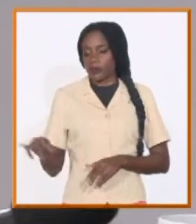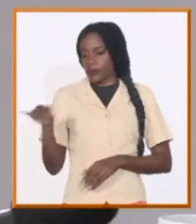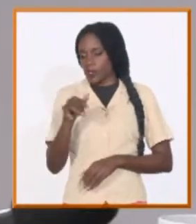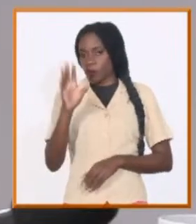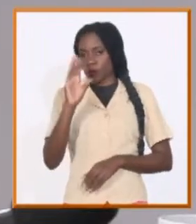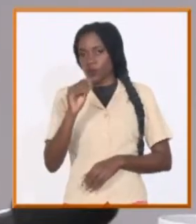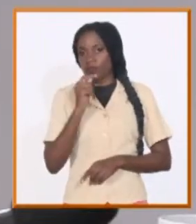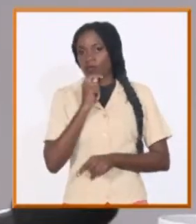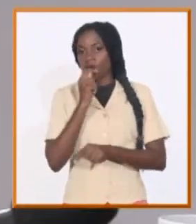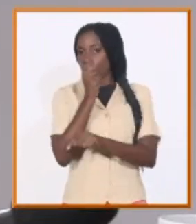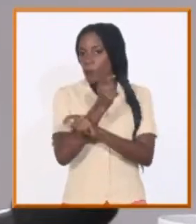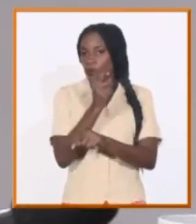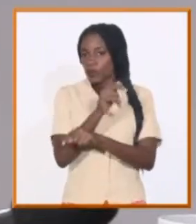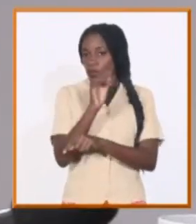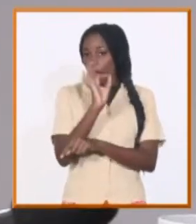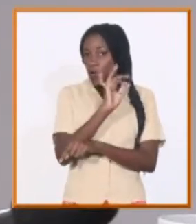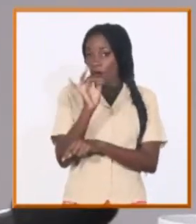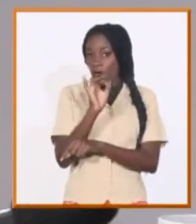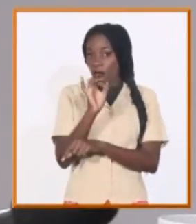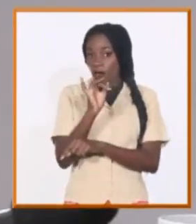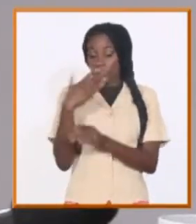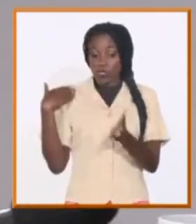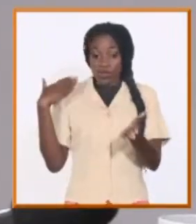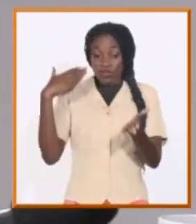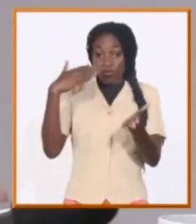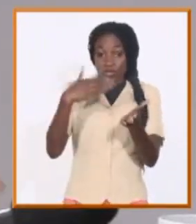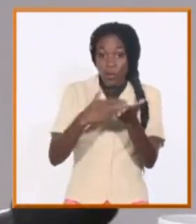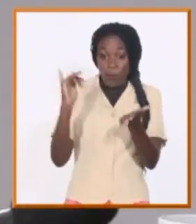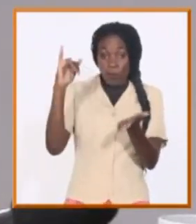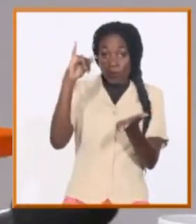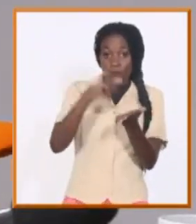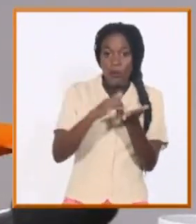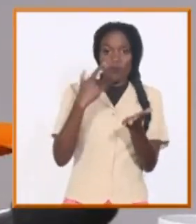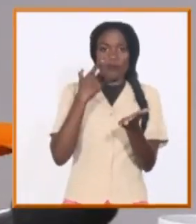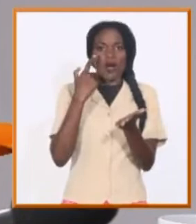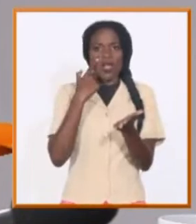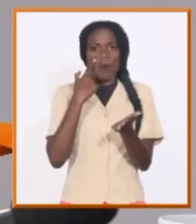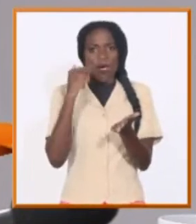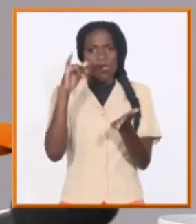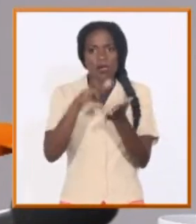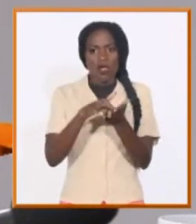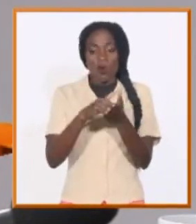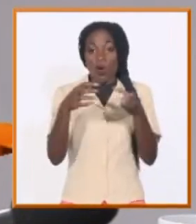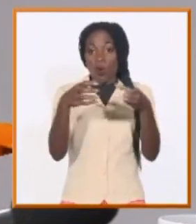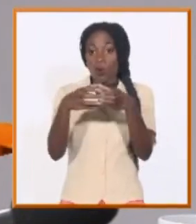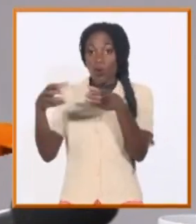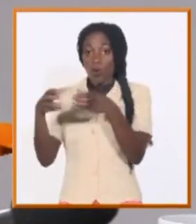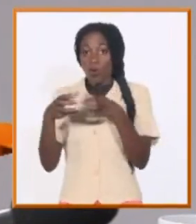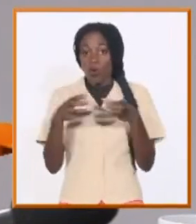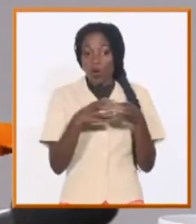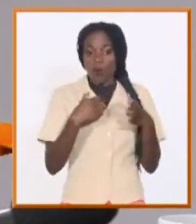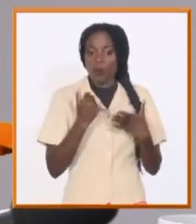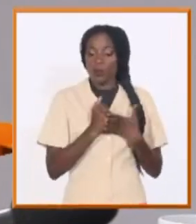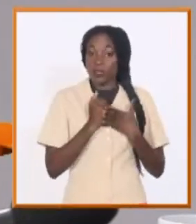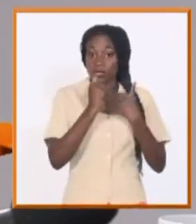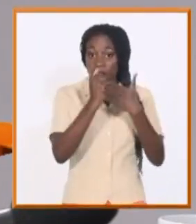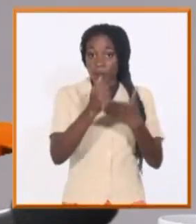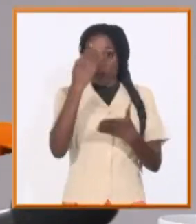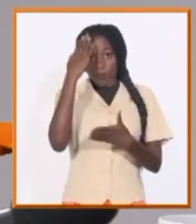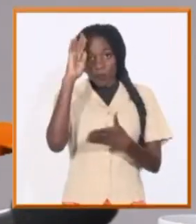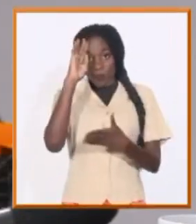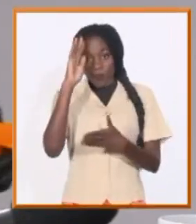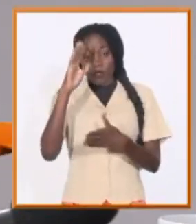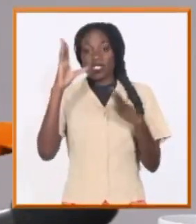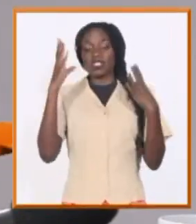decía Héctor Noa, desde nuestra llegada ya veíamos en el aeropuerto cómo estaban los grupos de solidaridad,